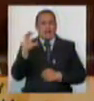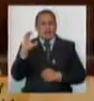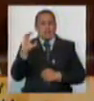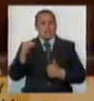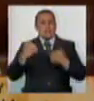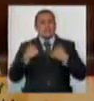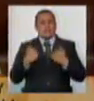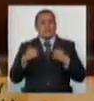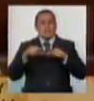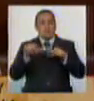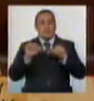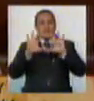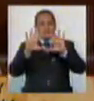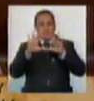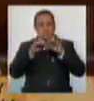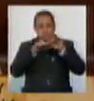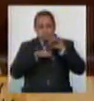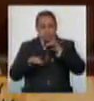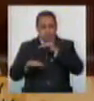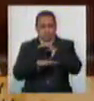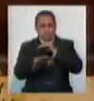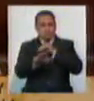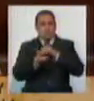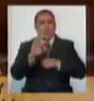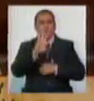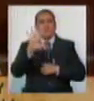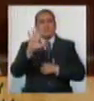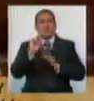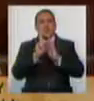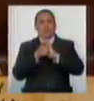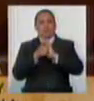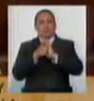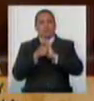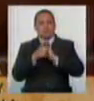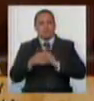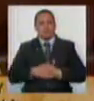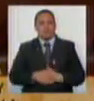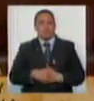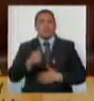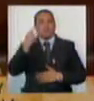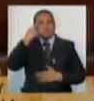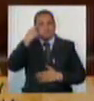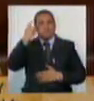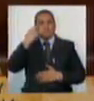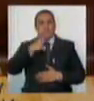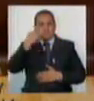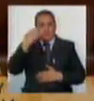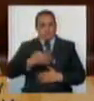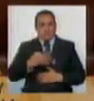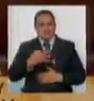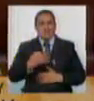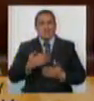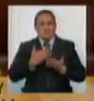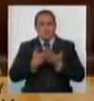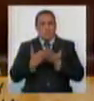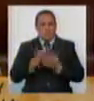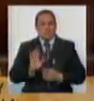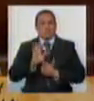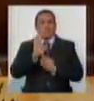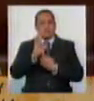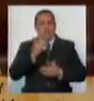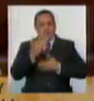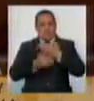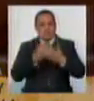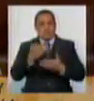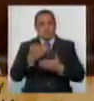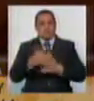10 distritos de Lima y Callao en solo 45 minutos. Un sueño que será realidad y que lo dejaremos